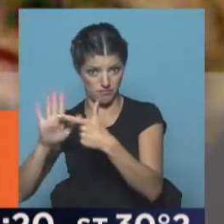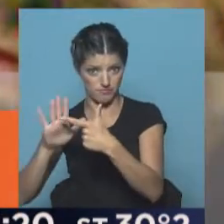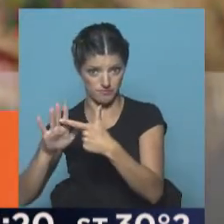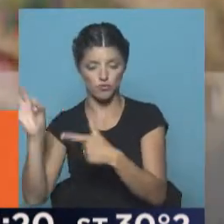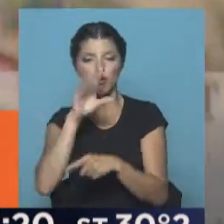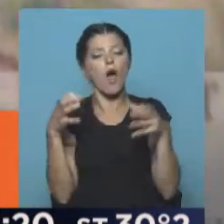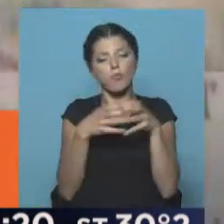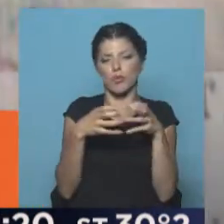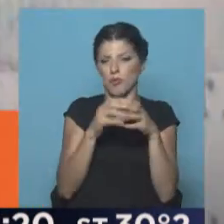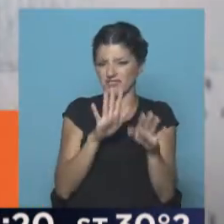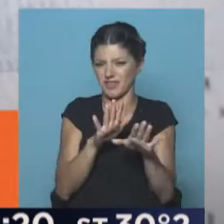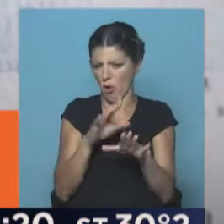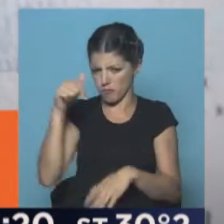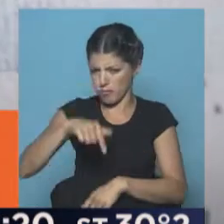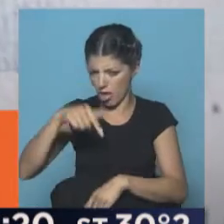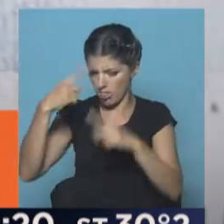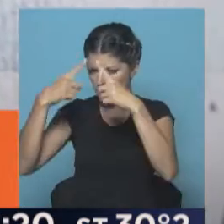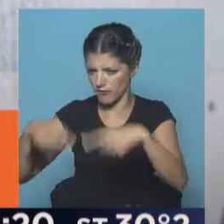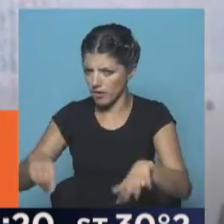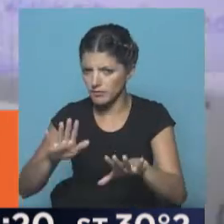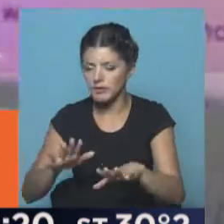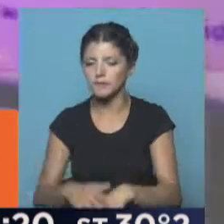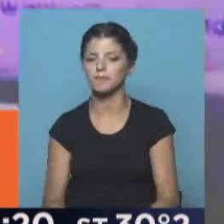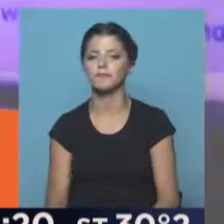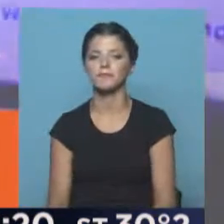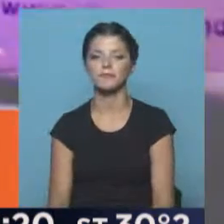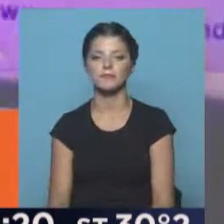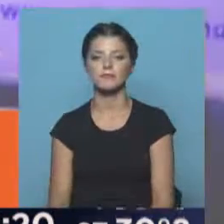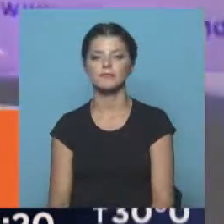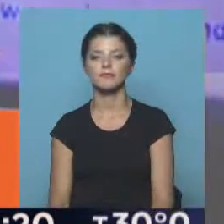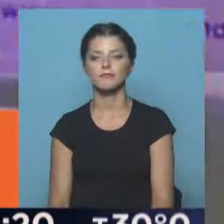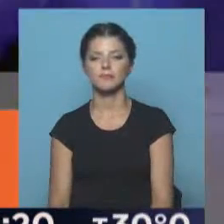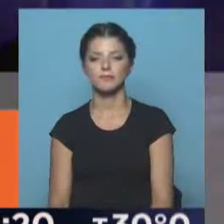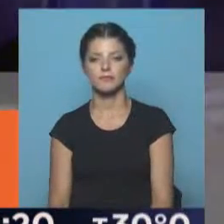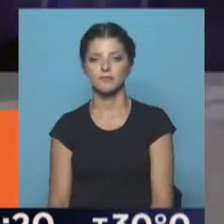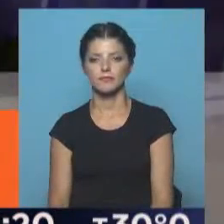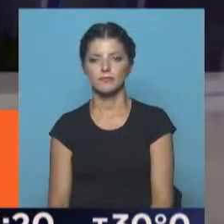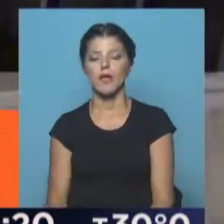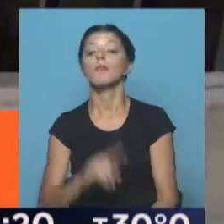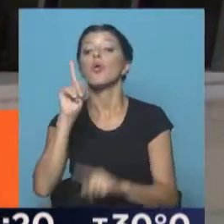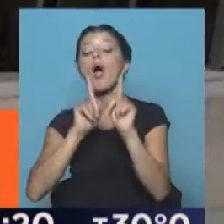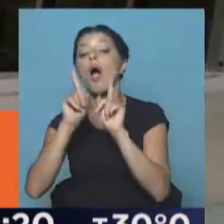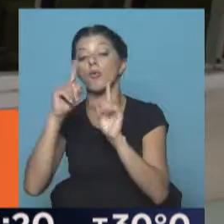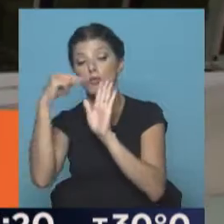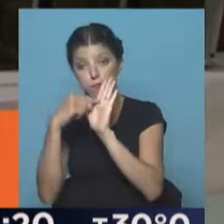cuadrillas obreras los que... Pero hay algunos datos complementarios a lo que decía recién José,